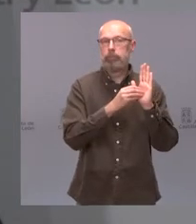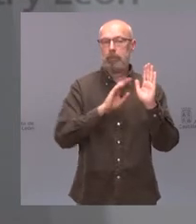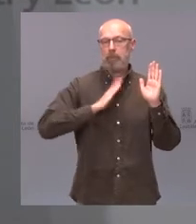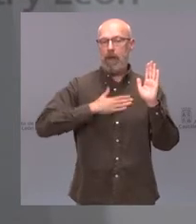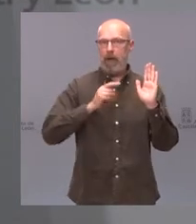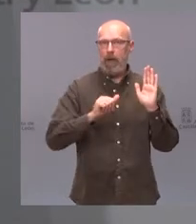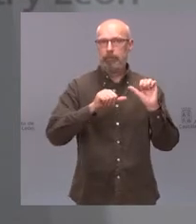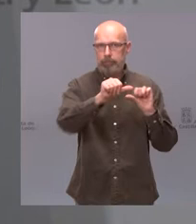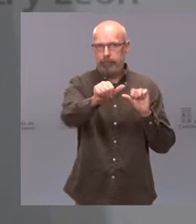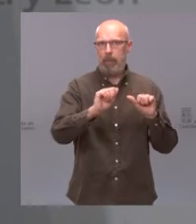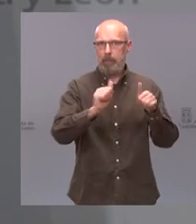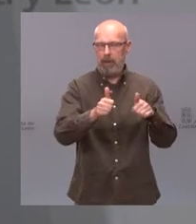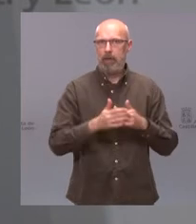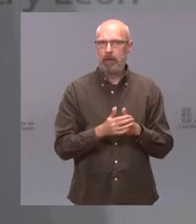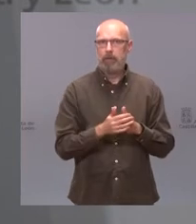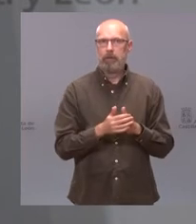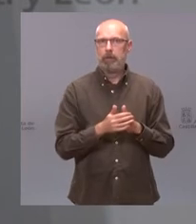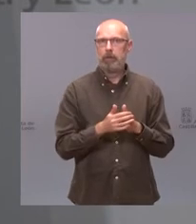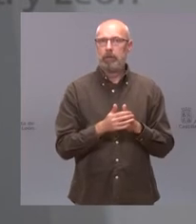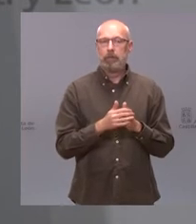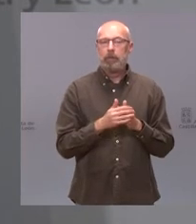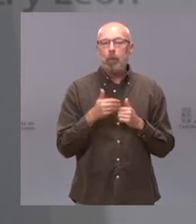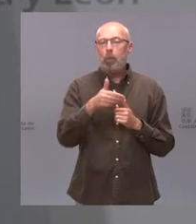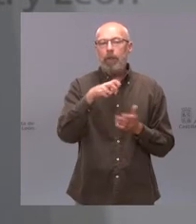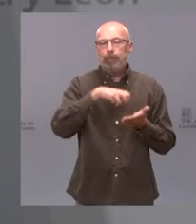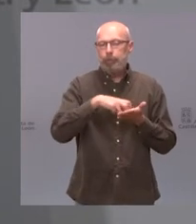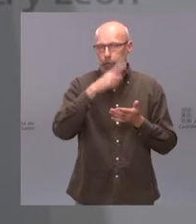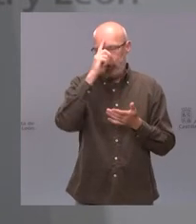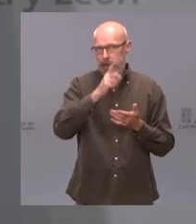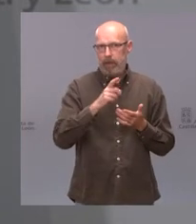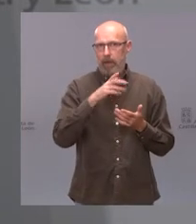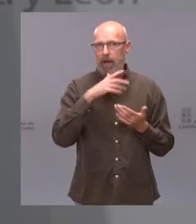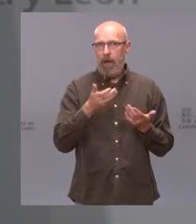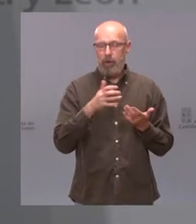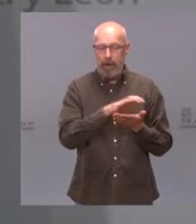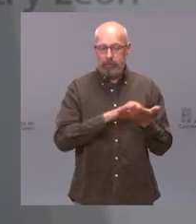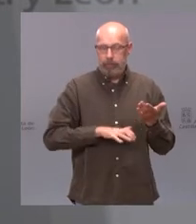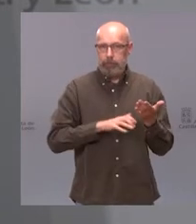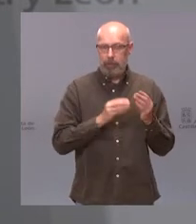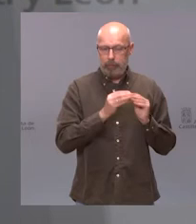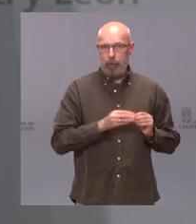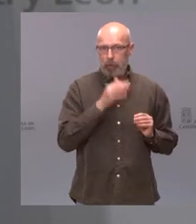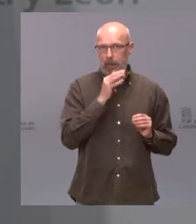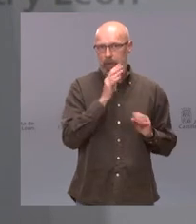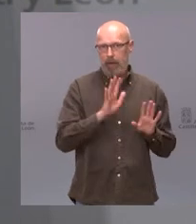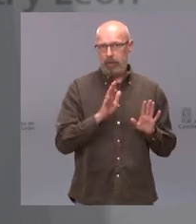pero cuando esté publicado en el boletín te lo digo con seguridad, porque no tengo aquí la redacción final.